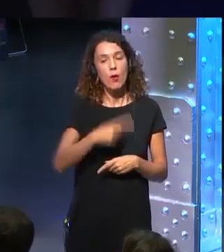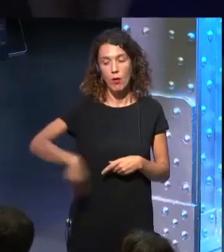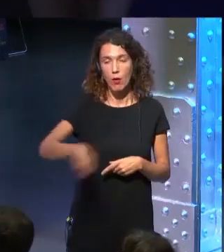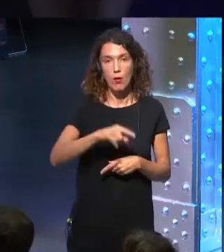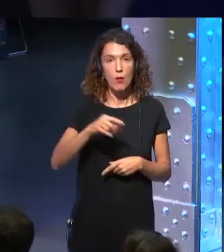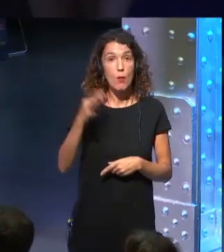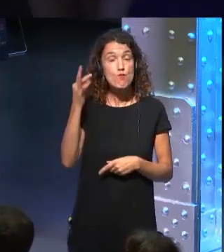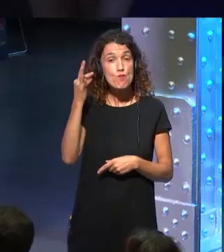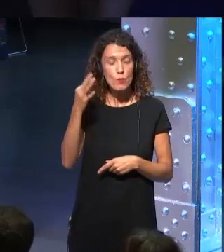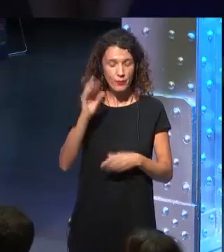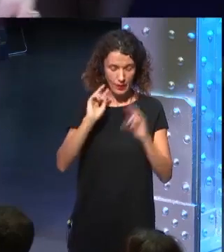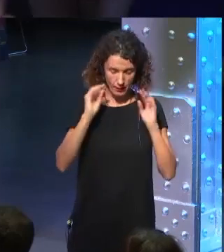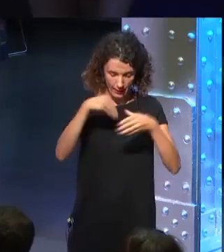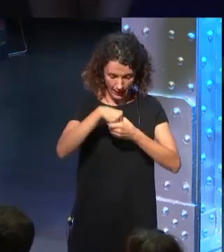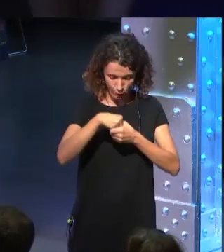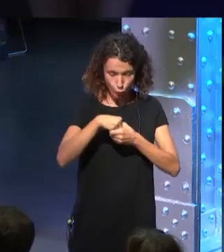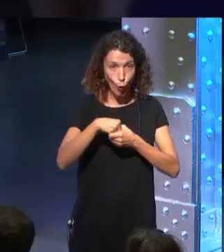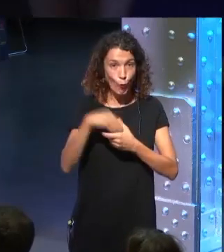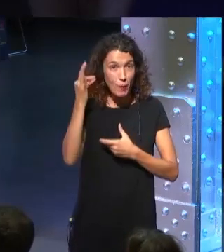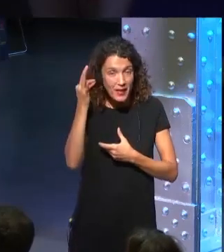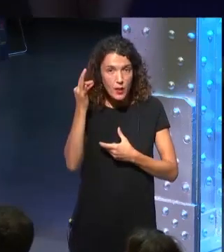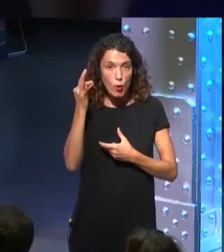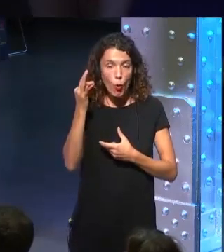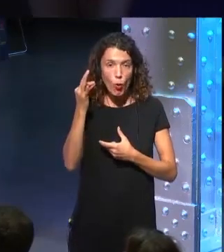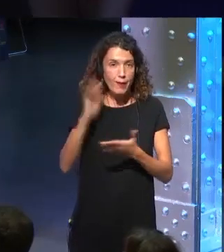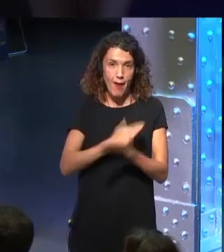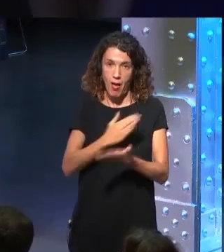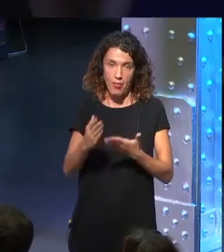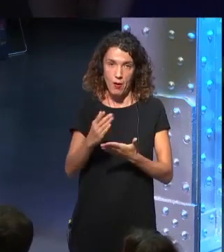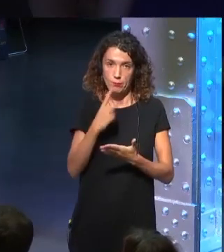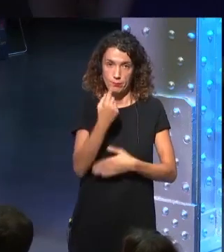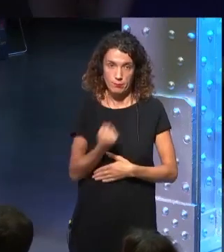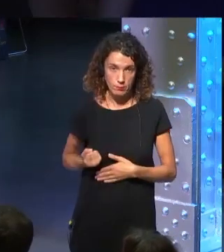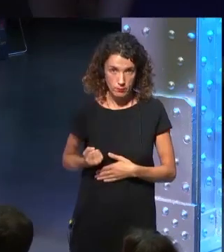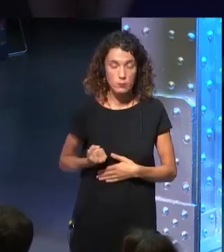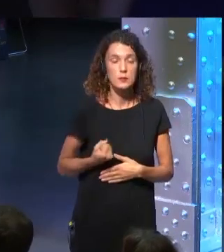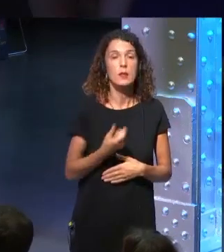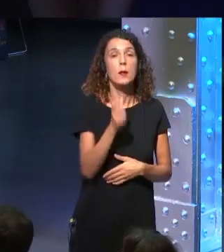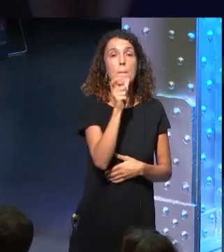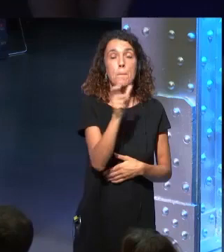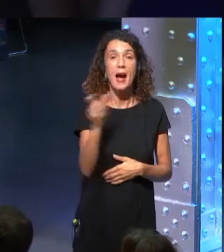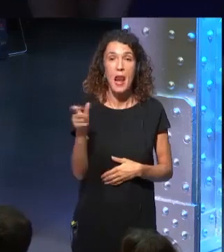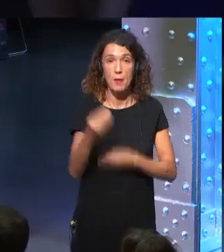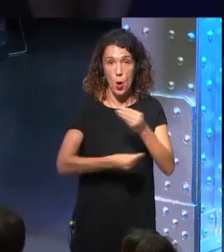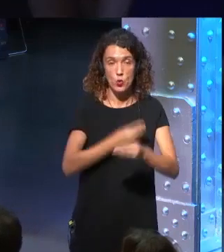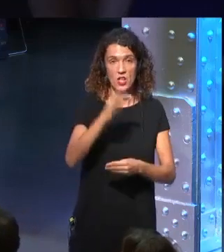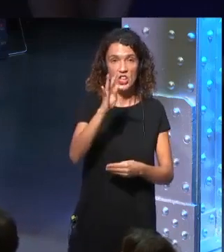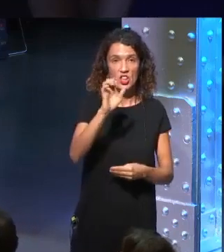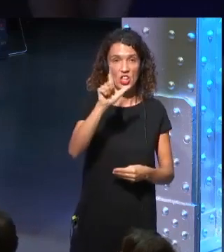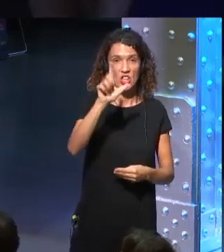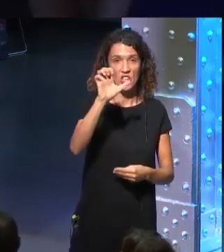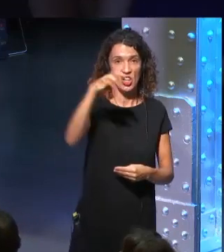parte femenina del proceso. Las palabras que Telémaco utiliza son